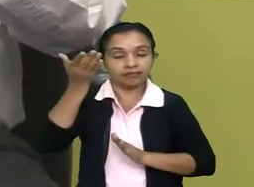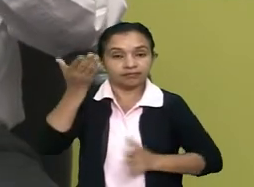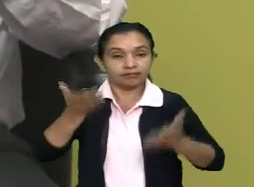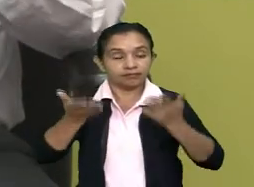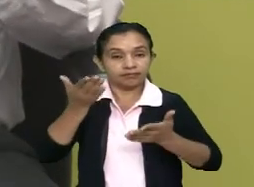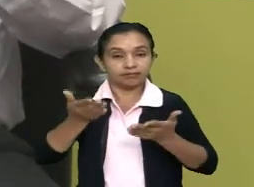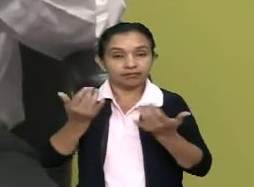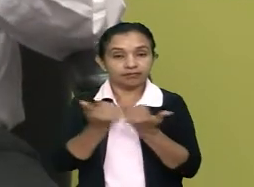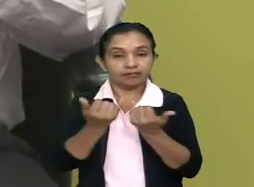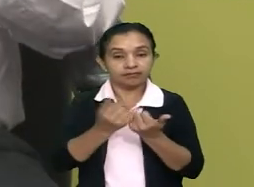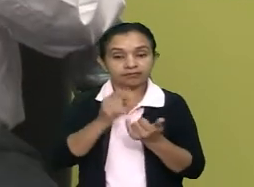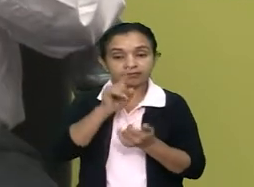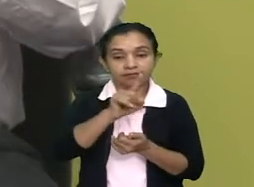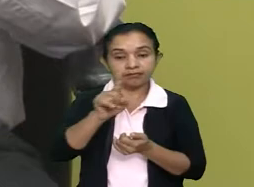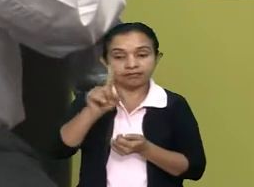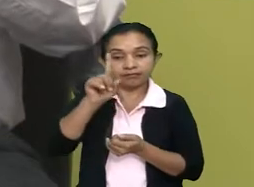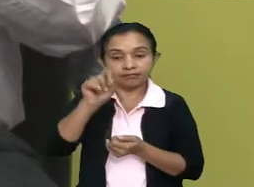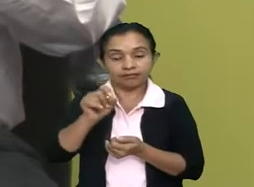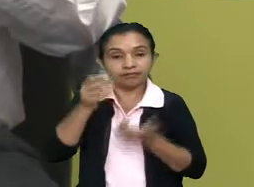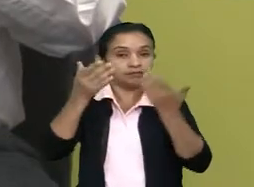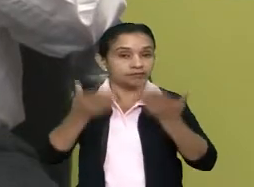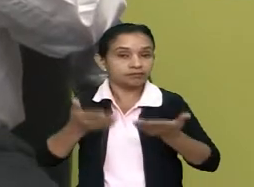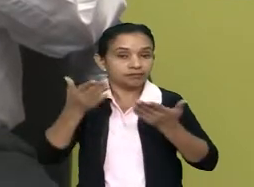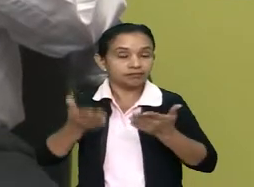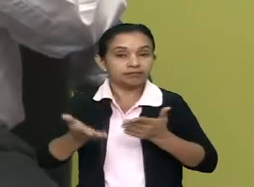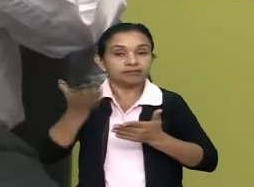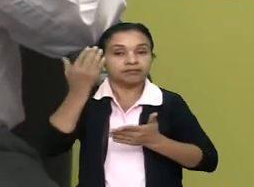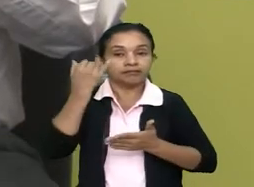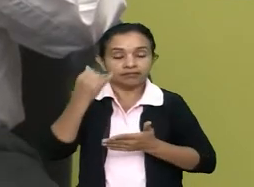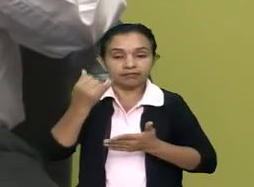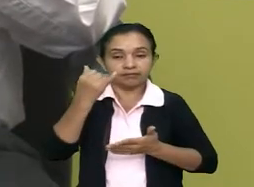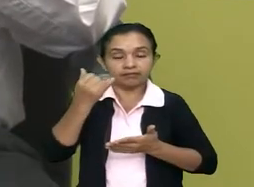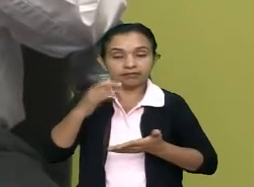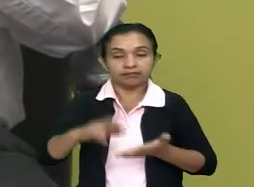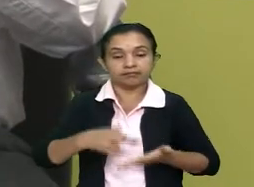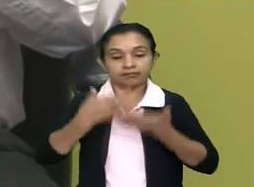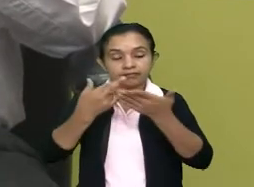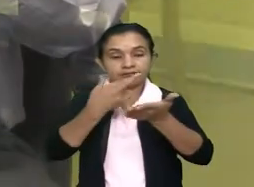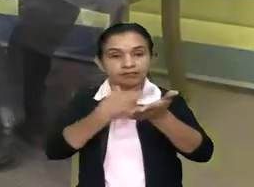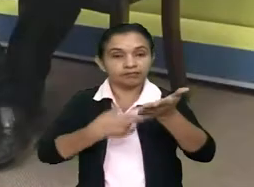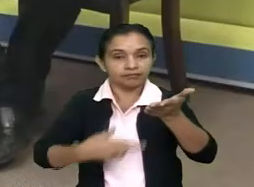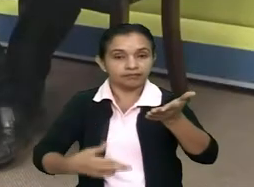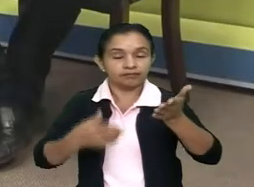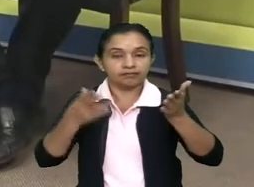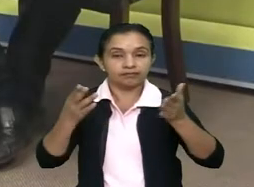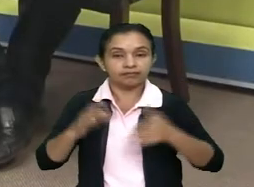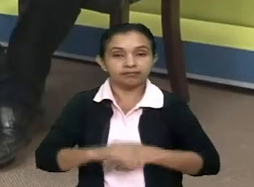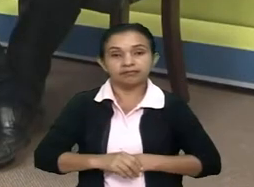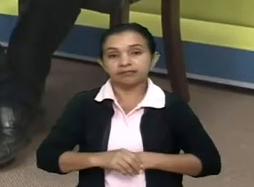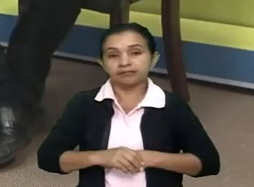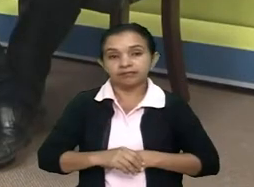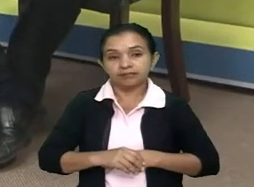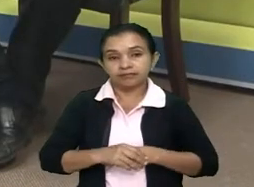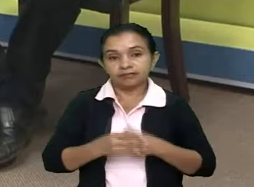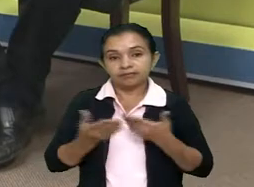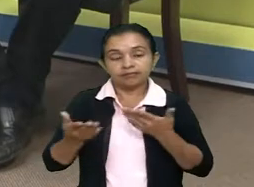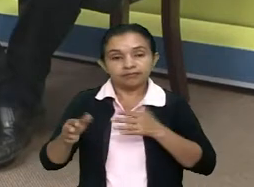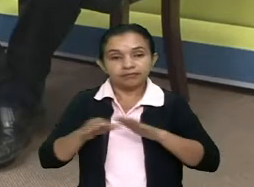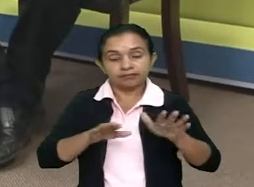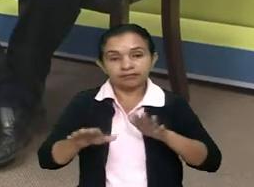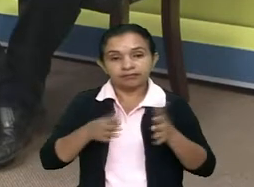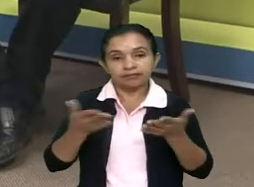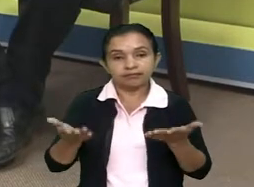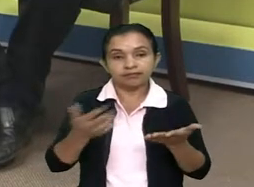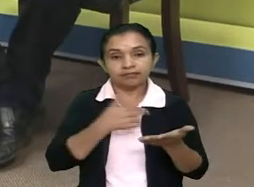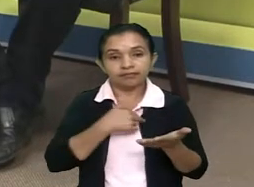en el equivalente a 110 libre ciento de libras para arriba para hacer un donativo de sangre así es que no hay una excusa hay